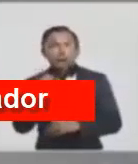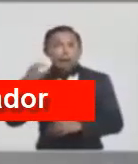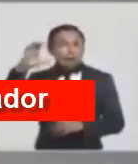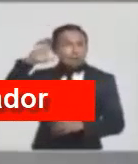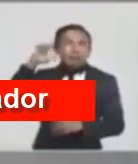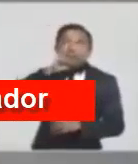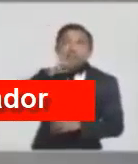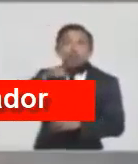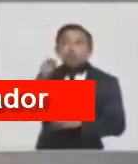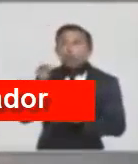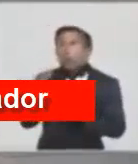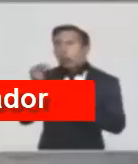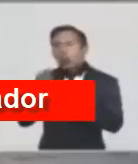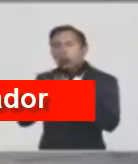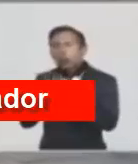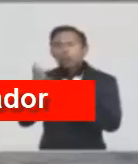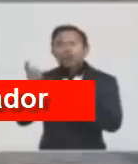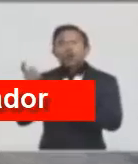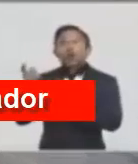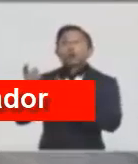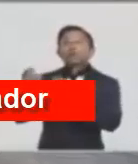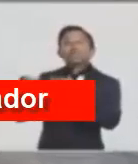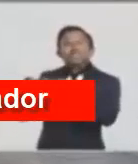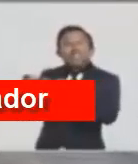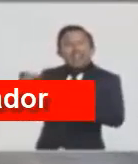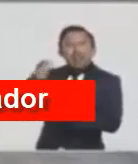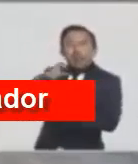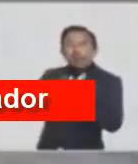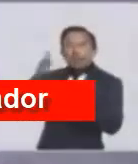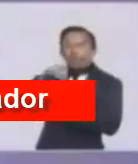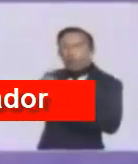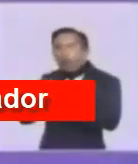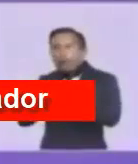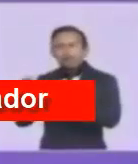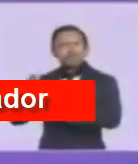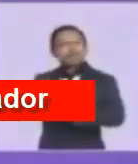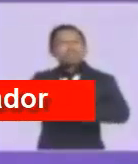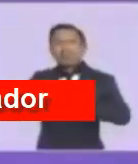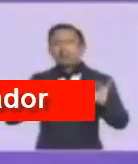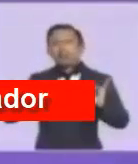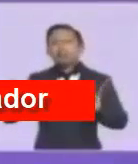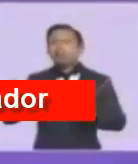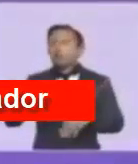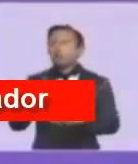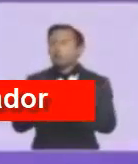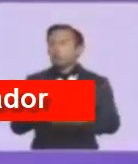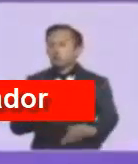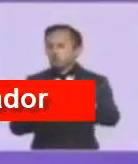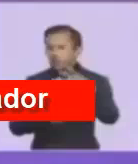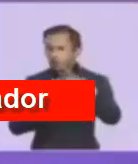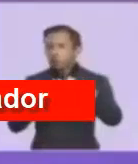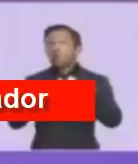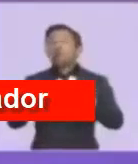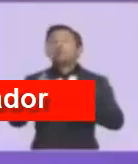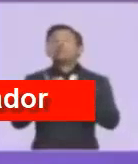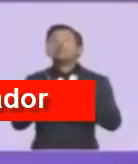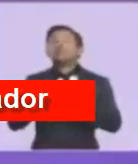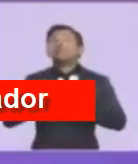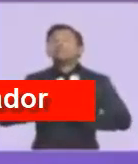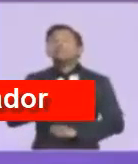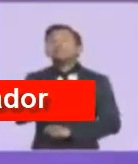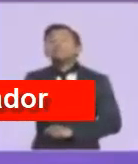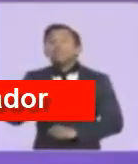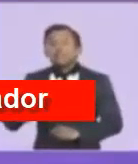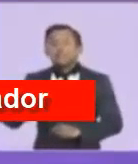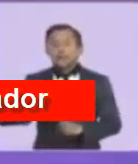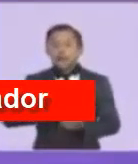la que estaba administrando el tiempo. Estar bajo presión y estar bajo los términos en donde todos se te echaron encima y mostraron que el PRI y el